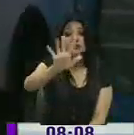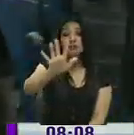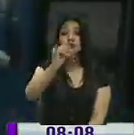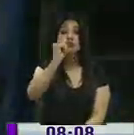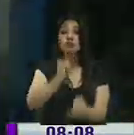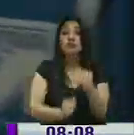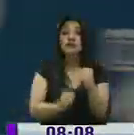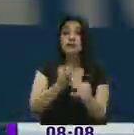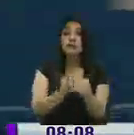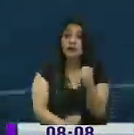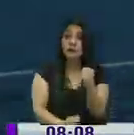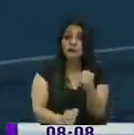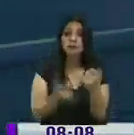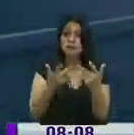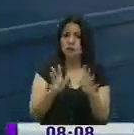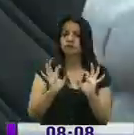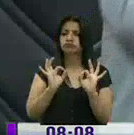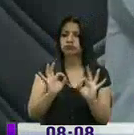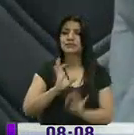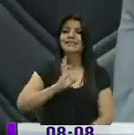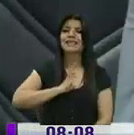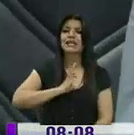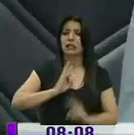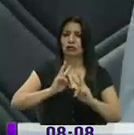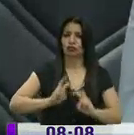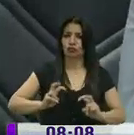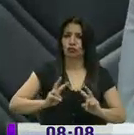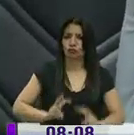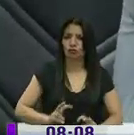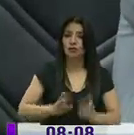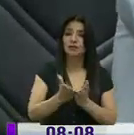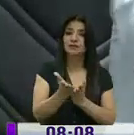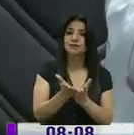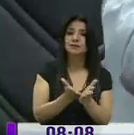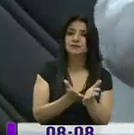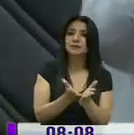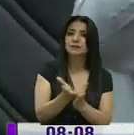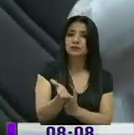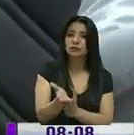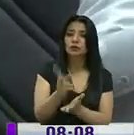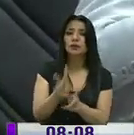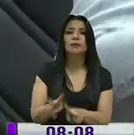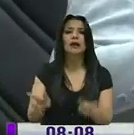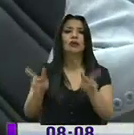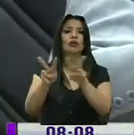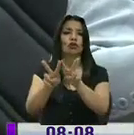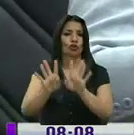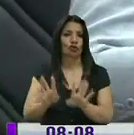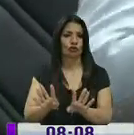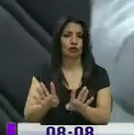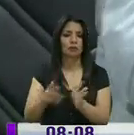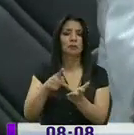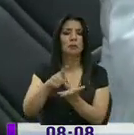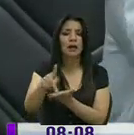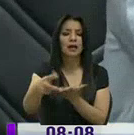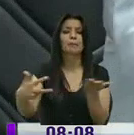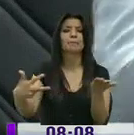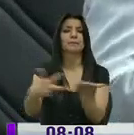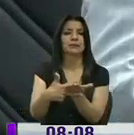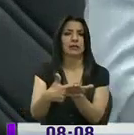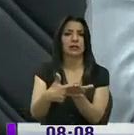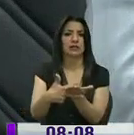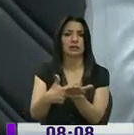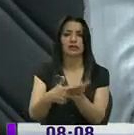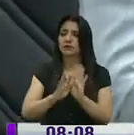fue efectuado de manera técnica un servicio que tiene un costo a través de una tarifa y que se pagará a través